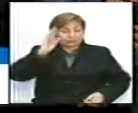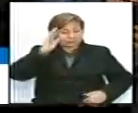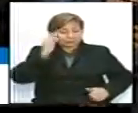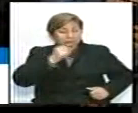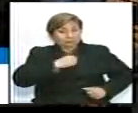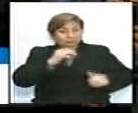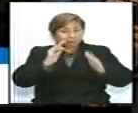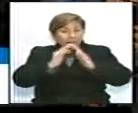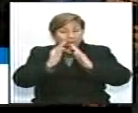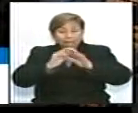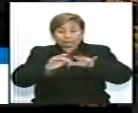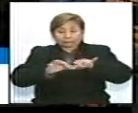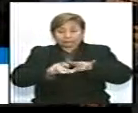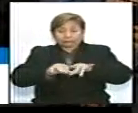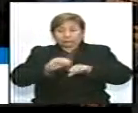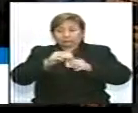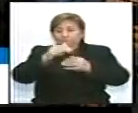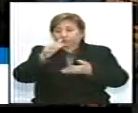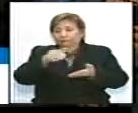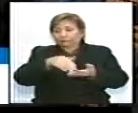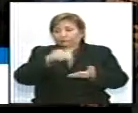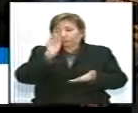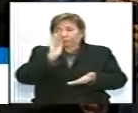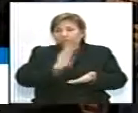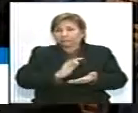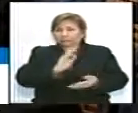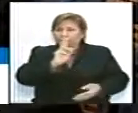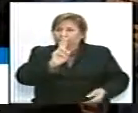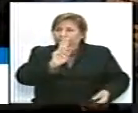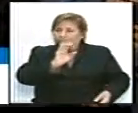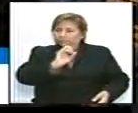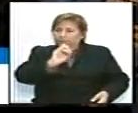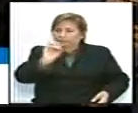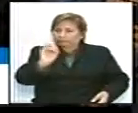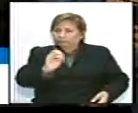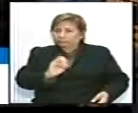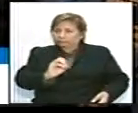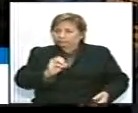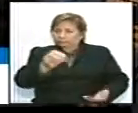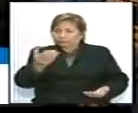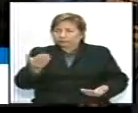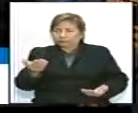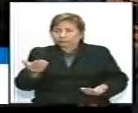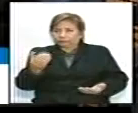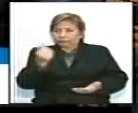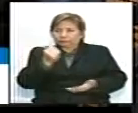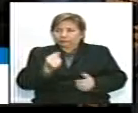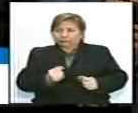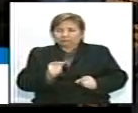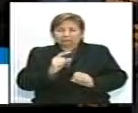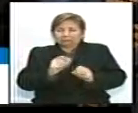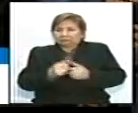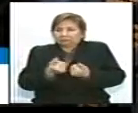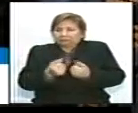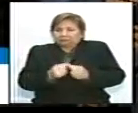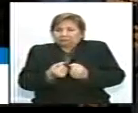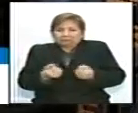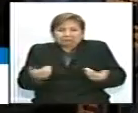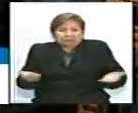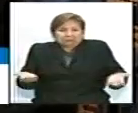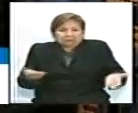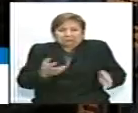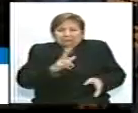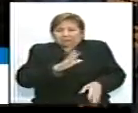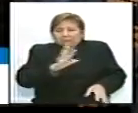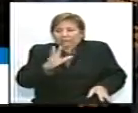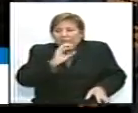computadoras, ya la cifra es más baja, pero tener el 20% de computadoras plantadas, inoperativas, y el